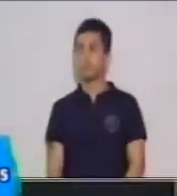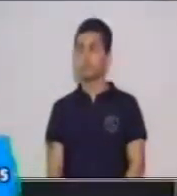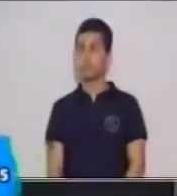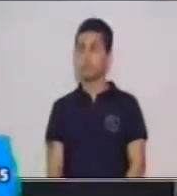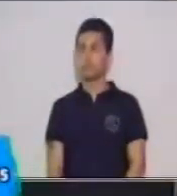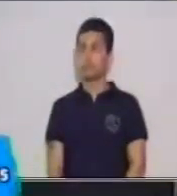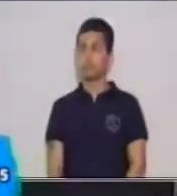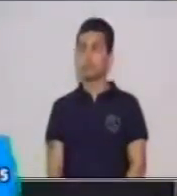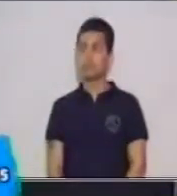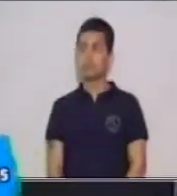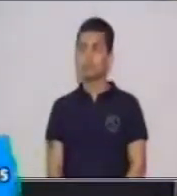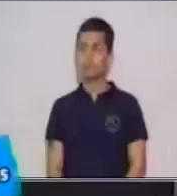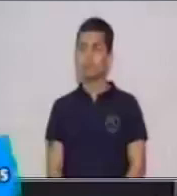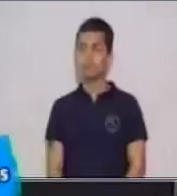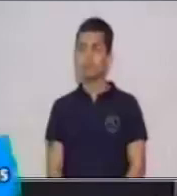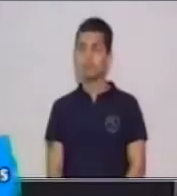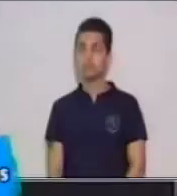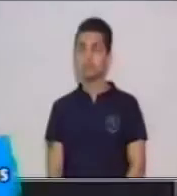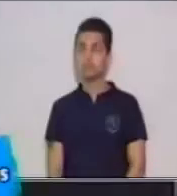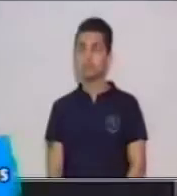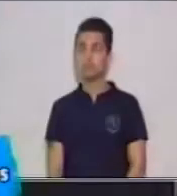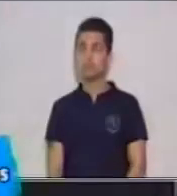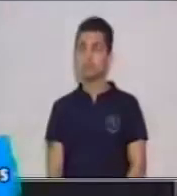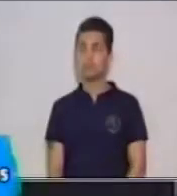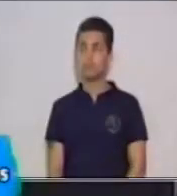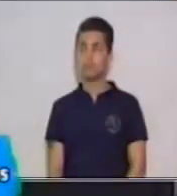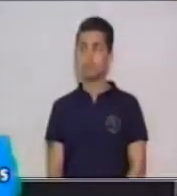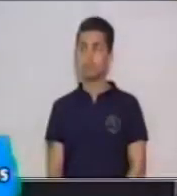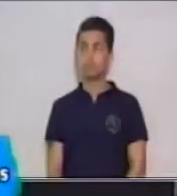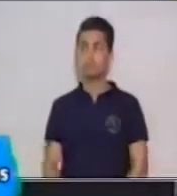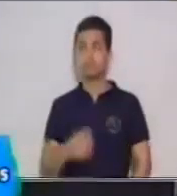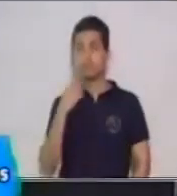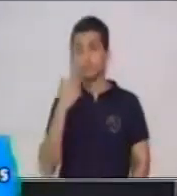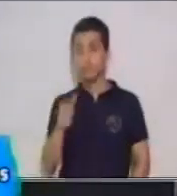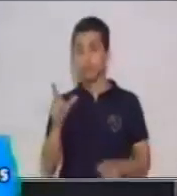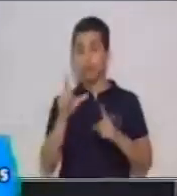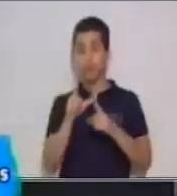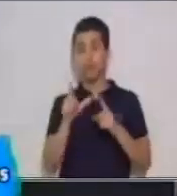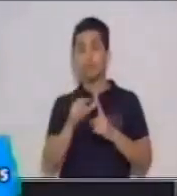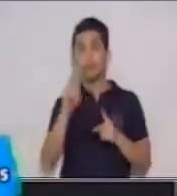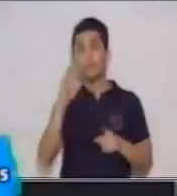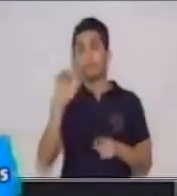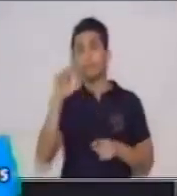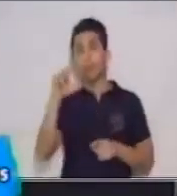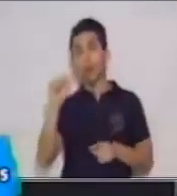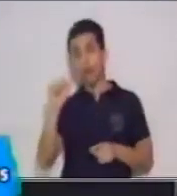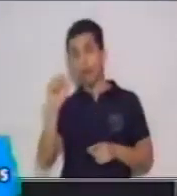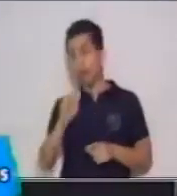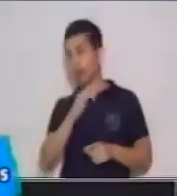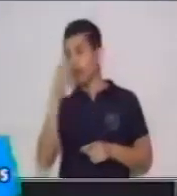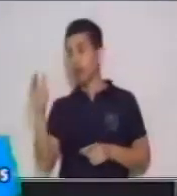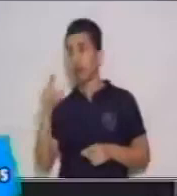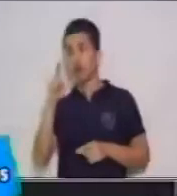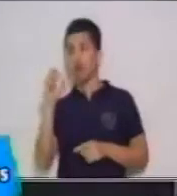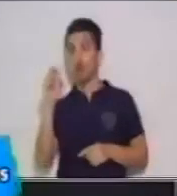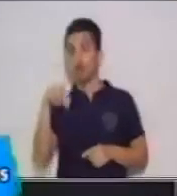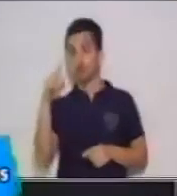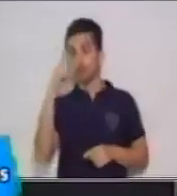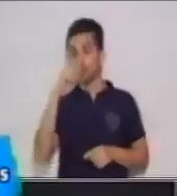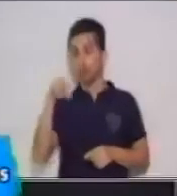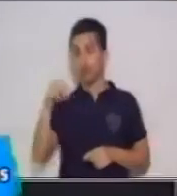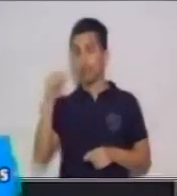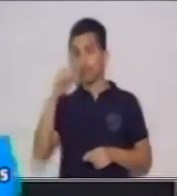letra vocal y le antecede a una consonante, o sea, que está antes de una consonante, a esa sílaba se le